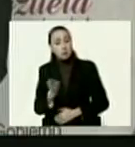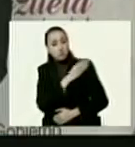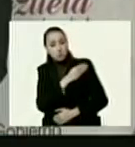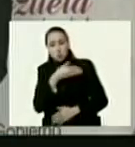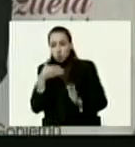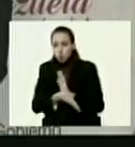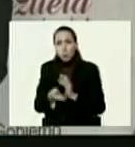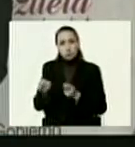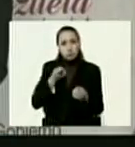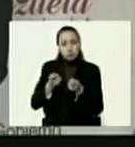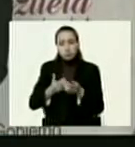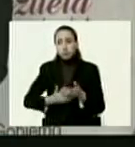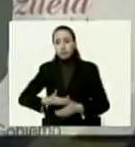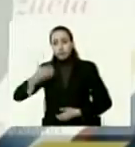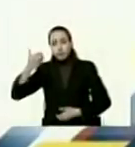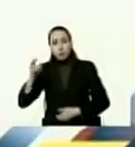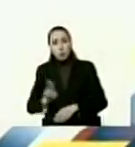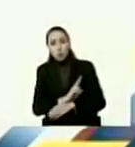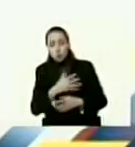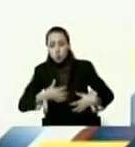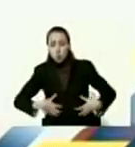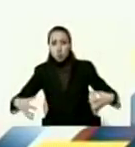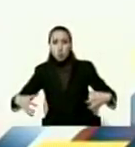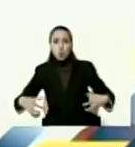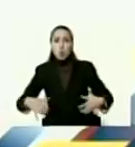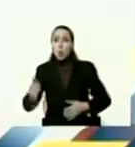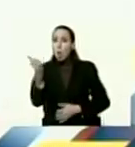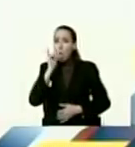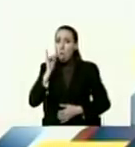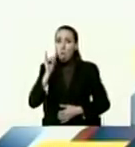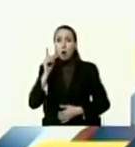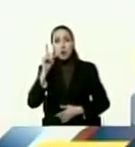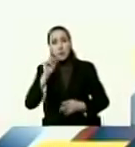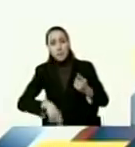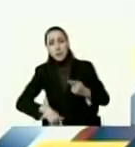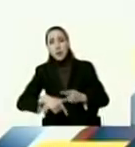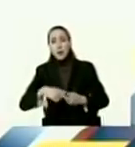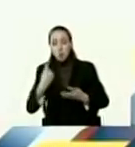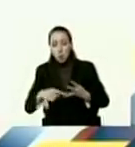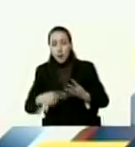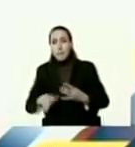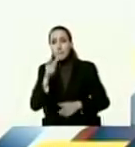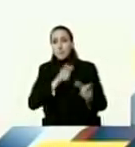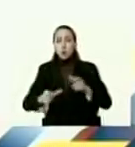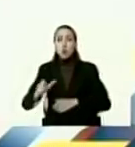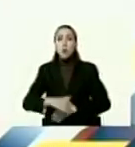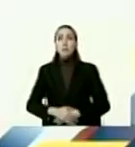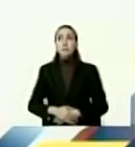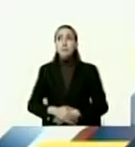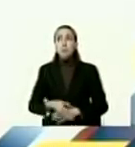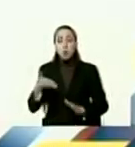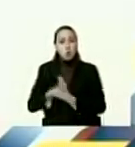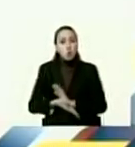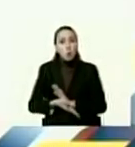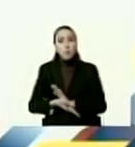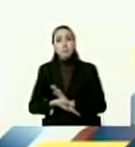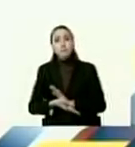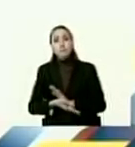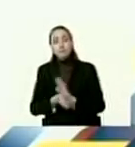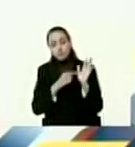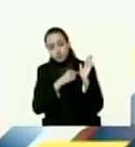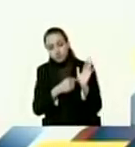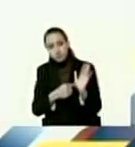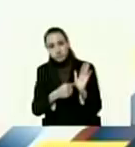recursos, prostitutas y licor y facturación ficticia, otra vez con el argumento de la